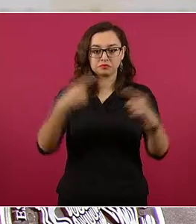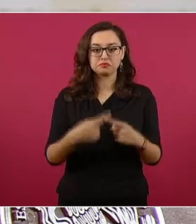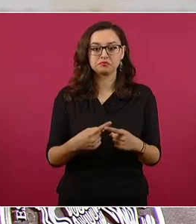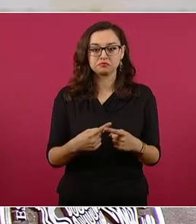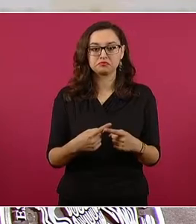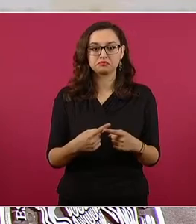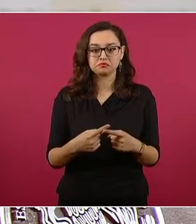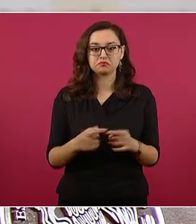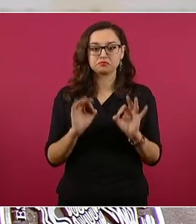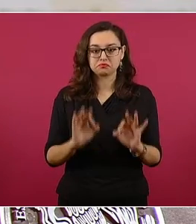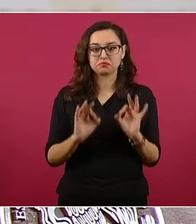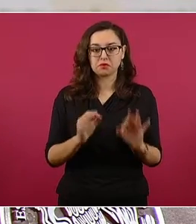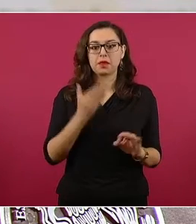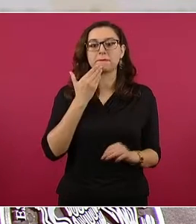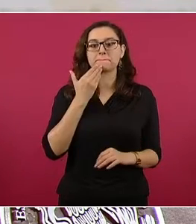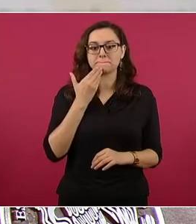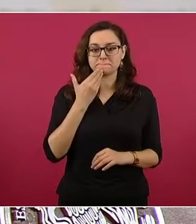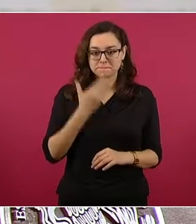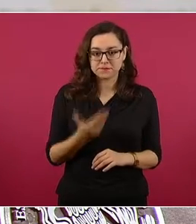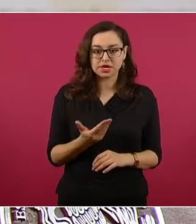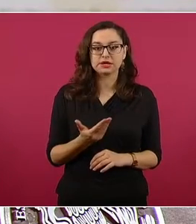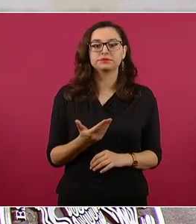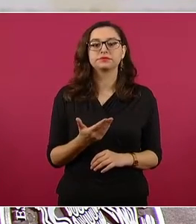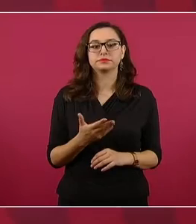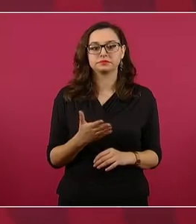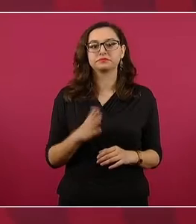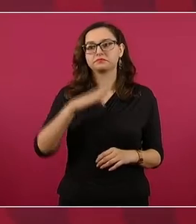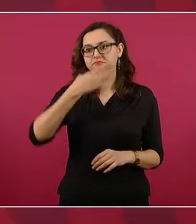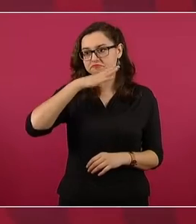los cultivos. Está bien el maíz,